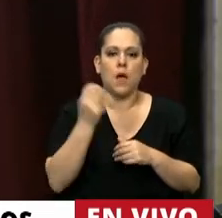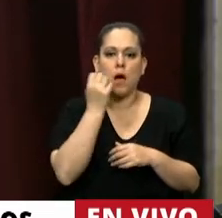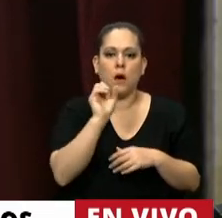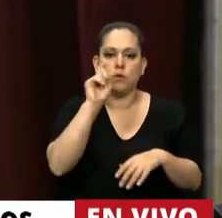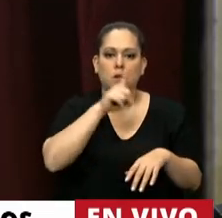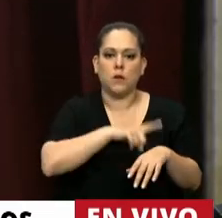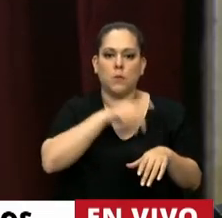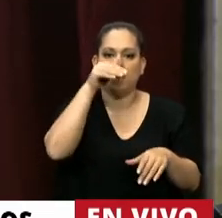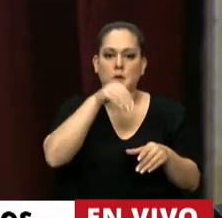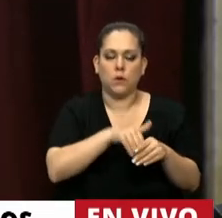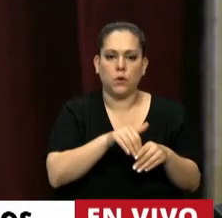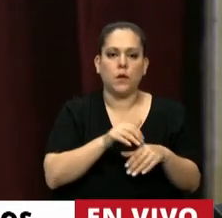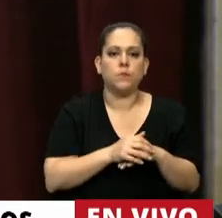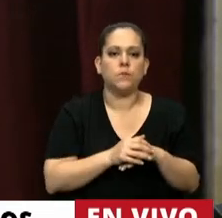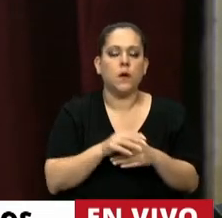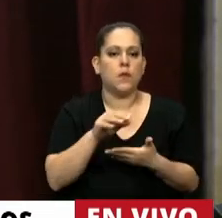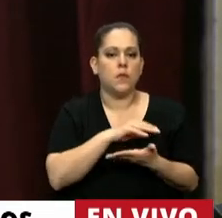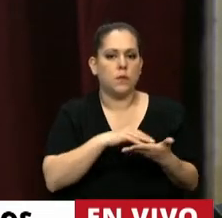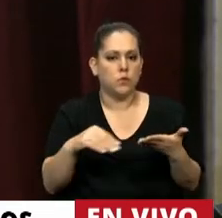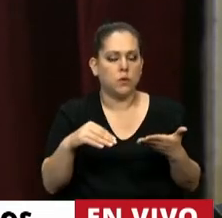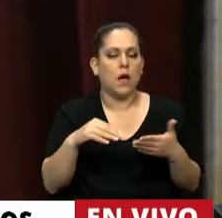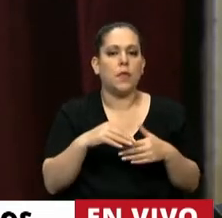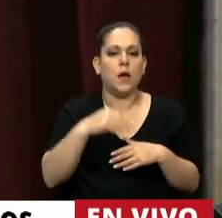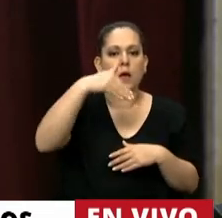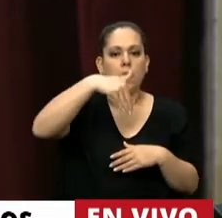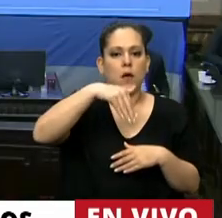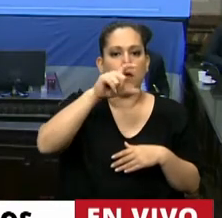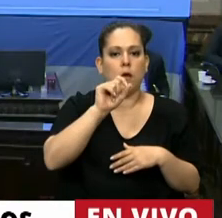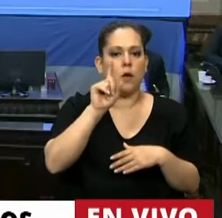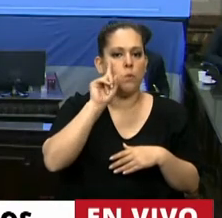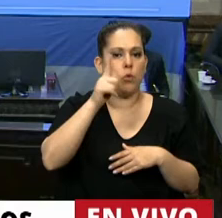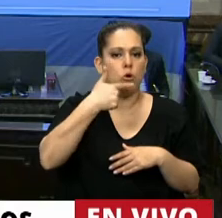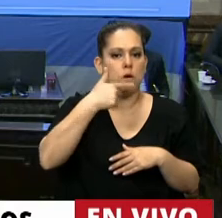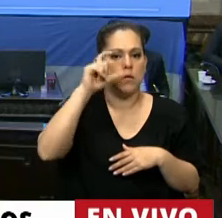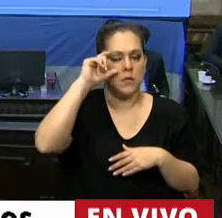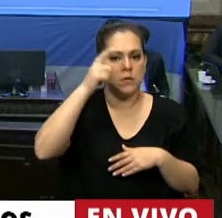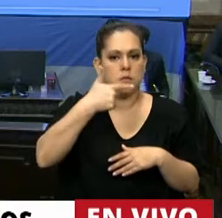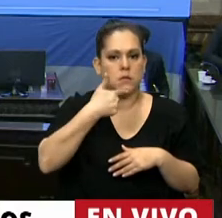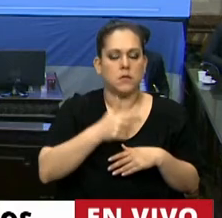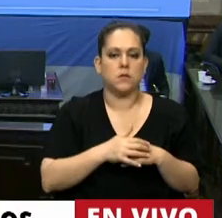Ausente a la hora de votar. Diputada María Carolina Moisés.